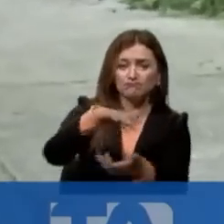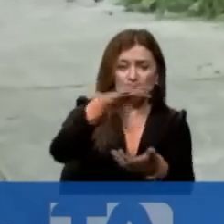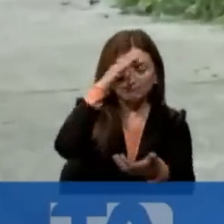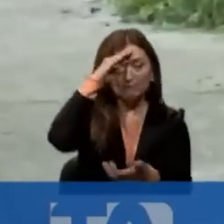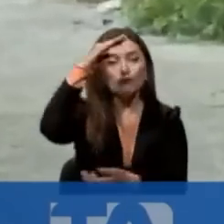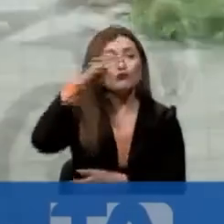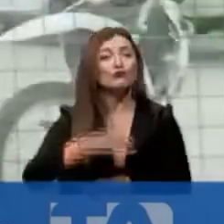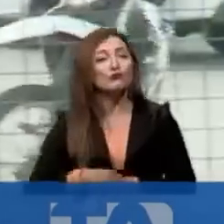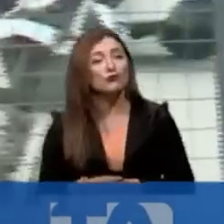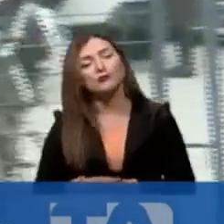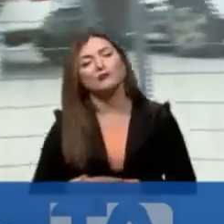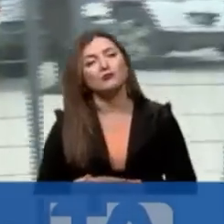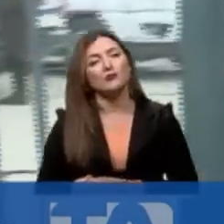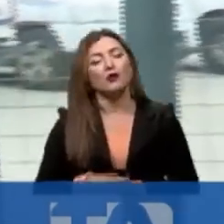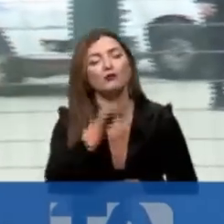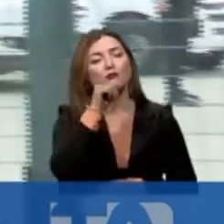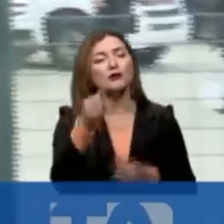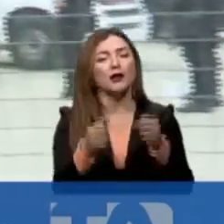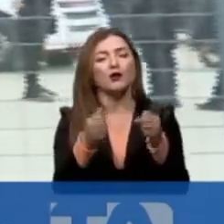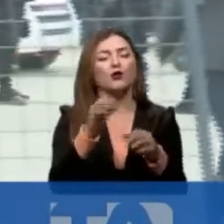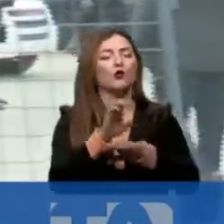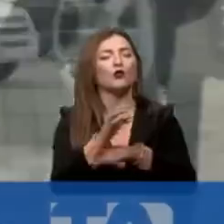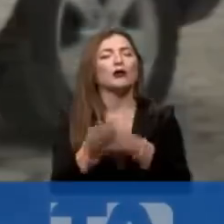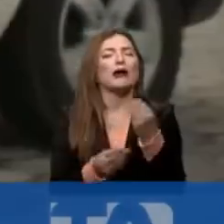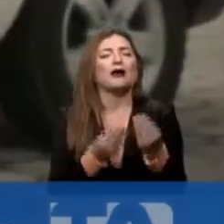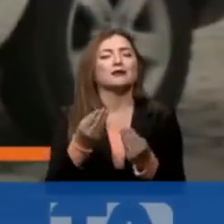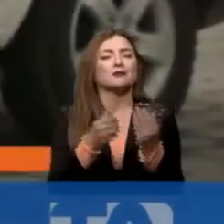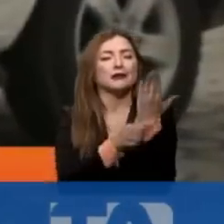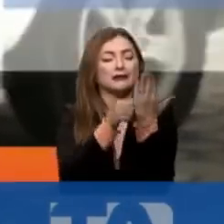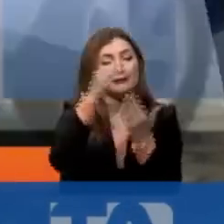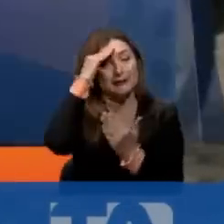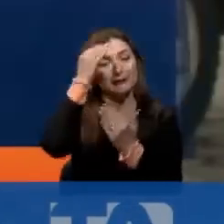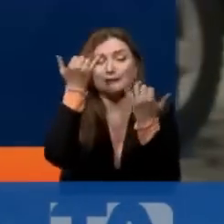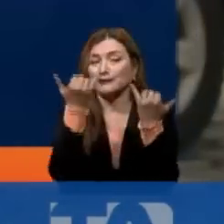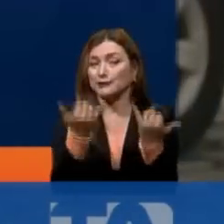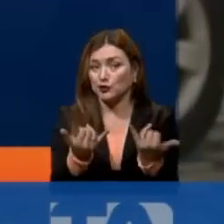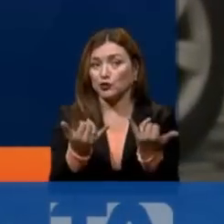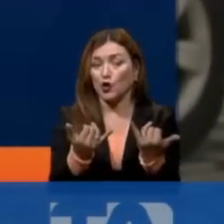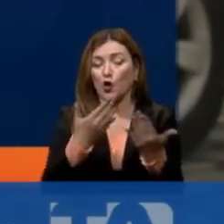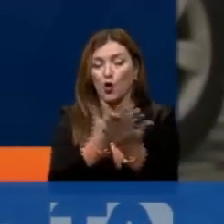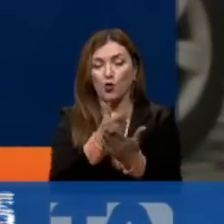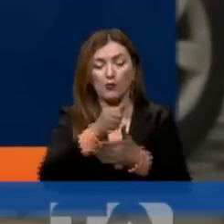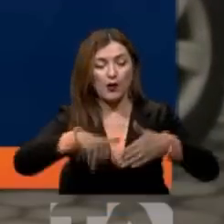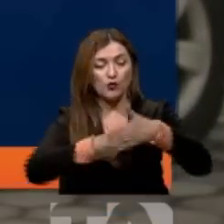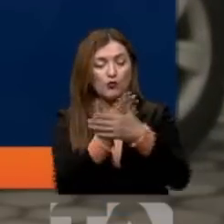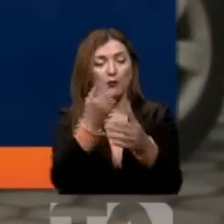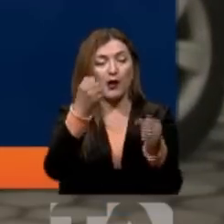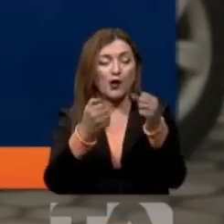Para solventar el déficit de patrullas en el país, según el Ministerio del Interior, hasta la fecha se han repotenciado y